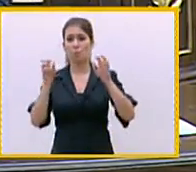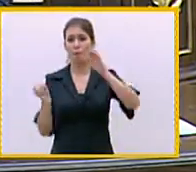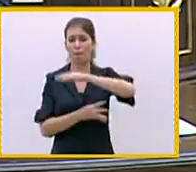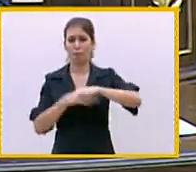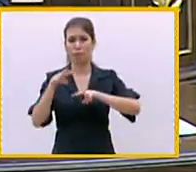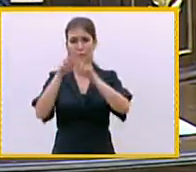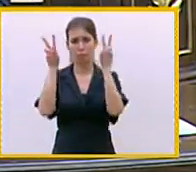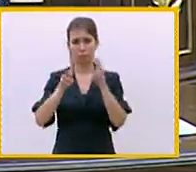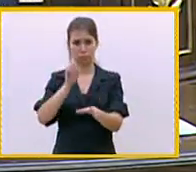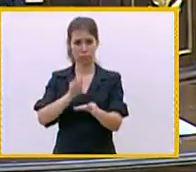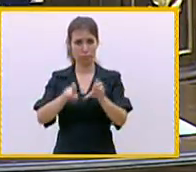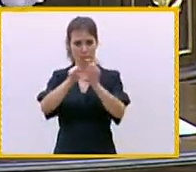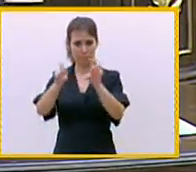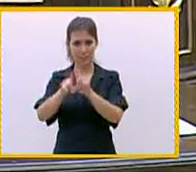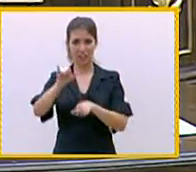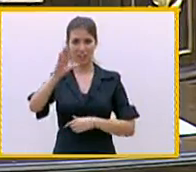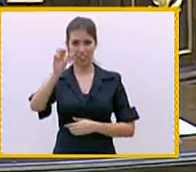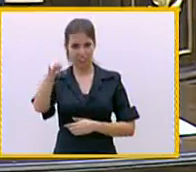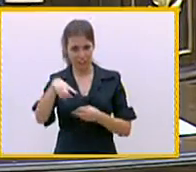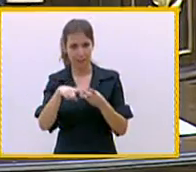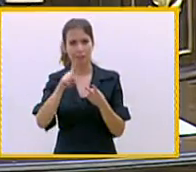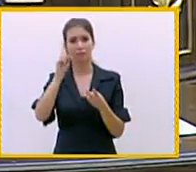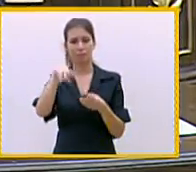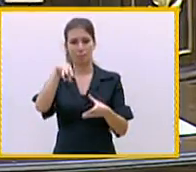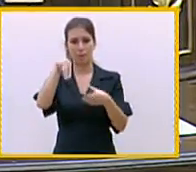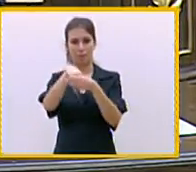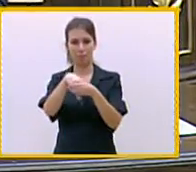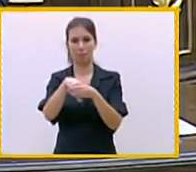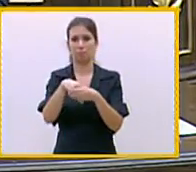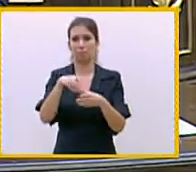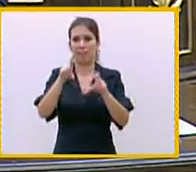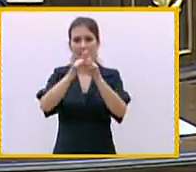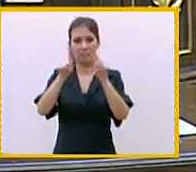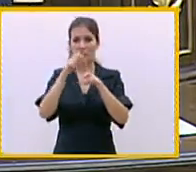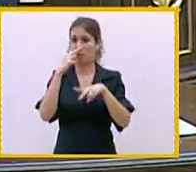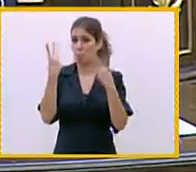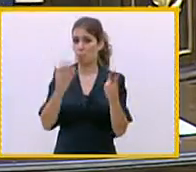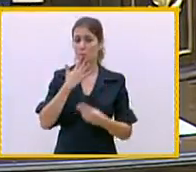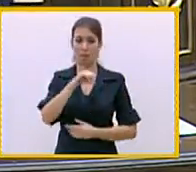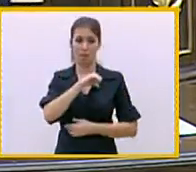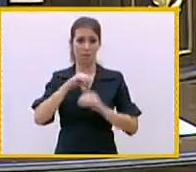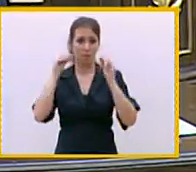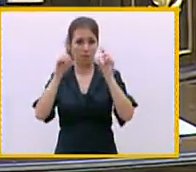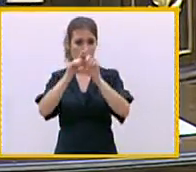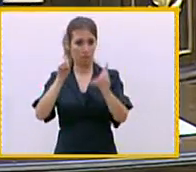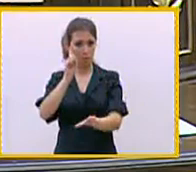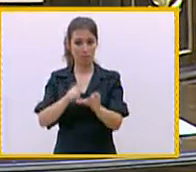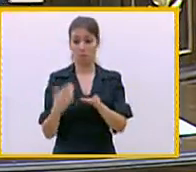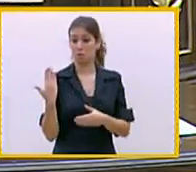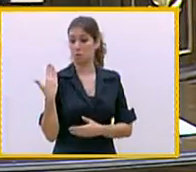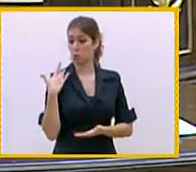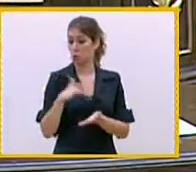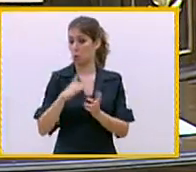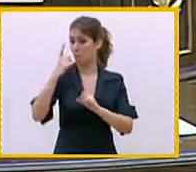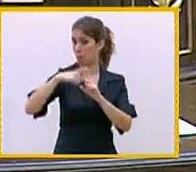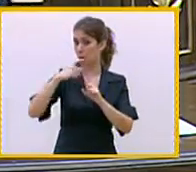Empresa, el FIEM, y la conversión del ICES en una entidad pública empresarial, llevada a cabo el pasado mes de mayo para